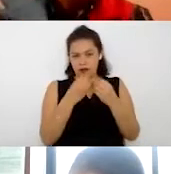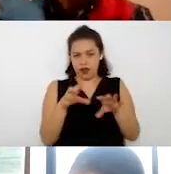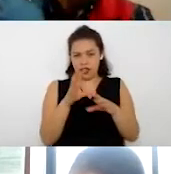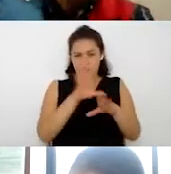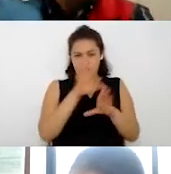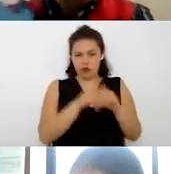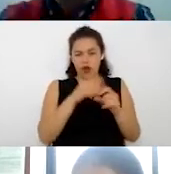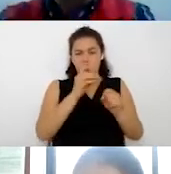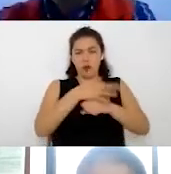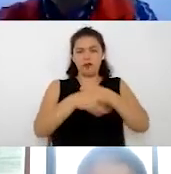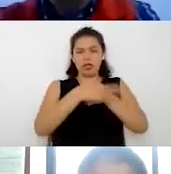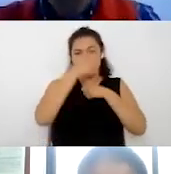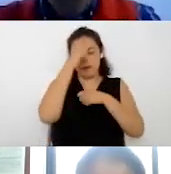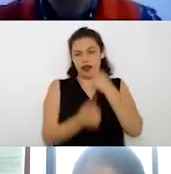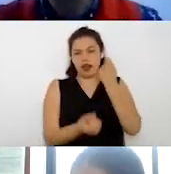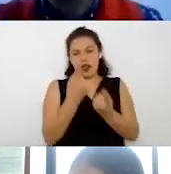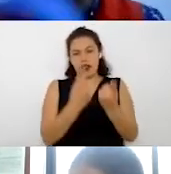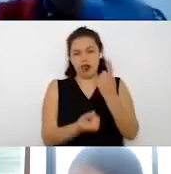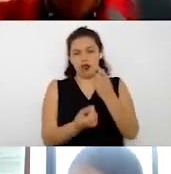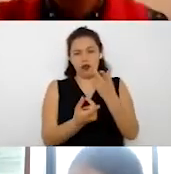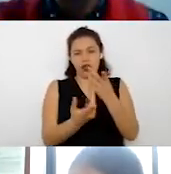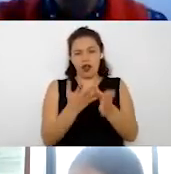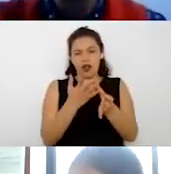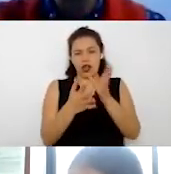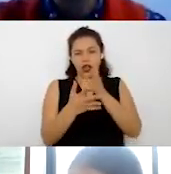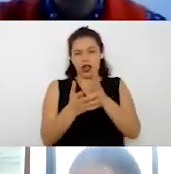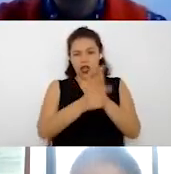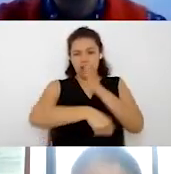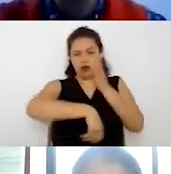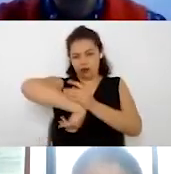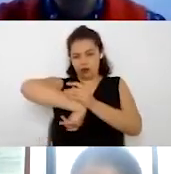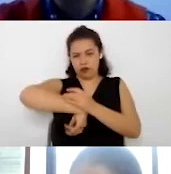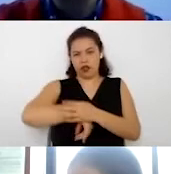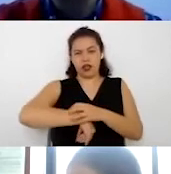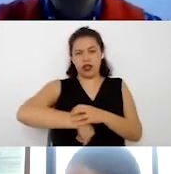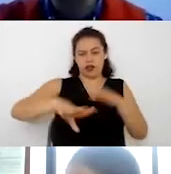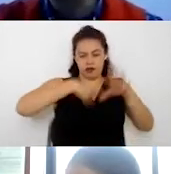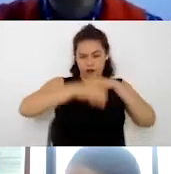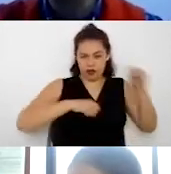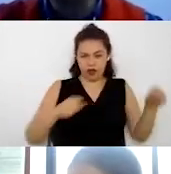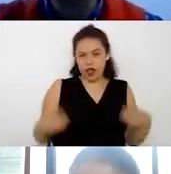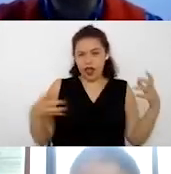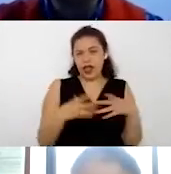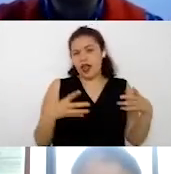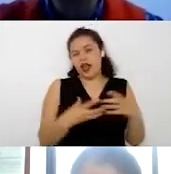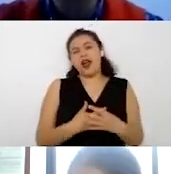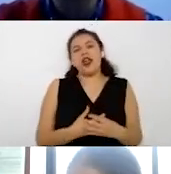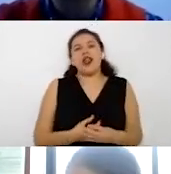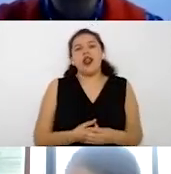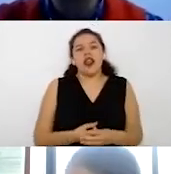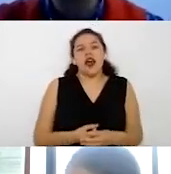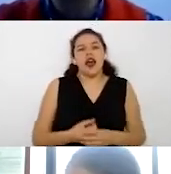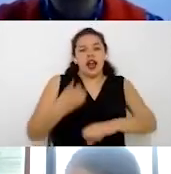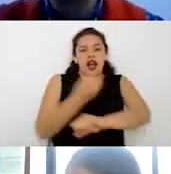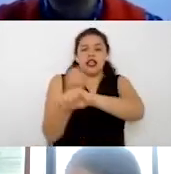parcial de alguna extremidad, ¿ok? Lo que va a hacer el torniquete es cortar totalmente el flujo